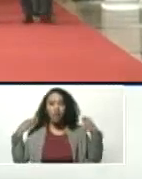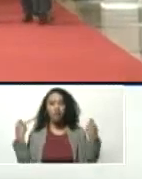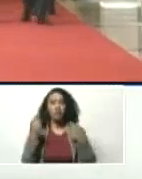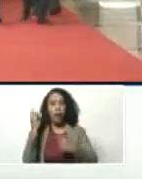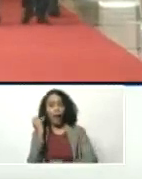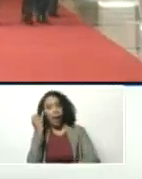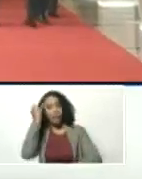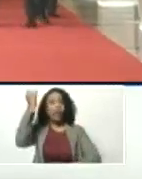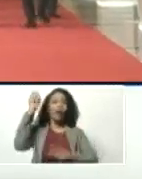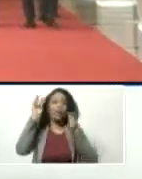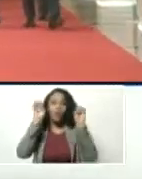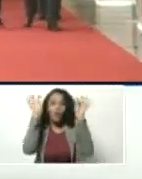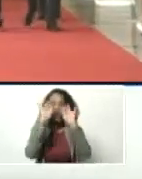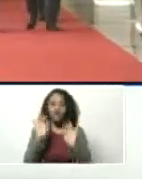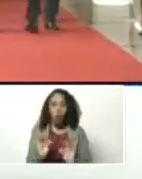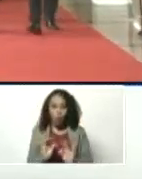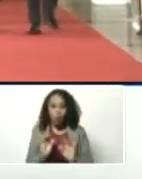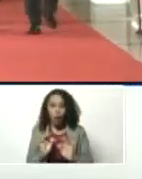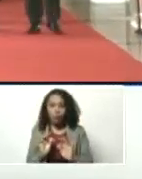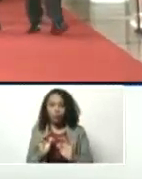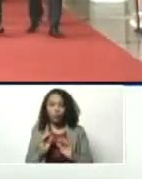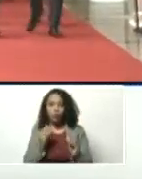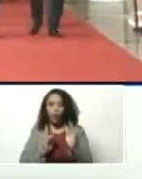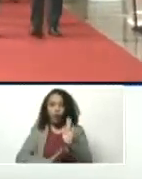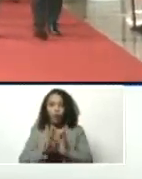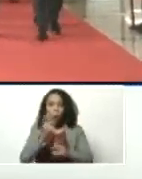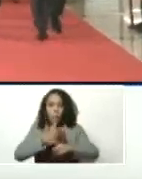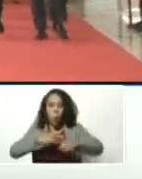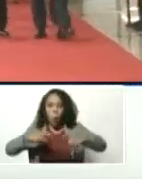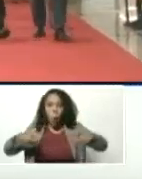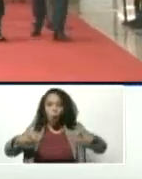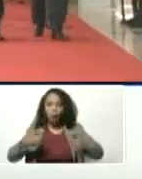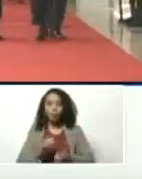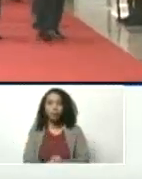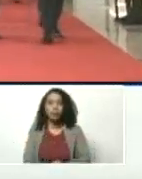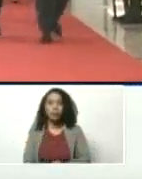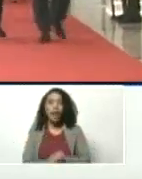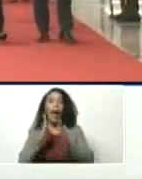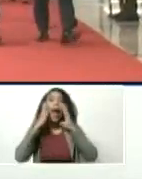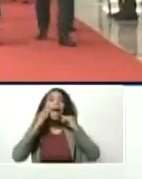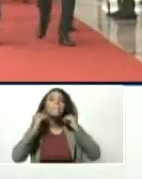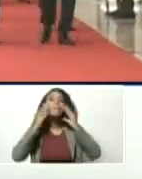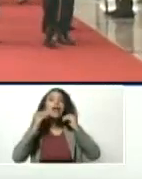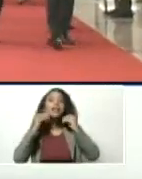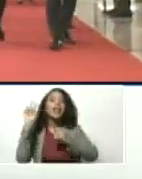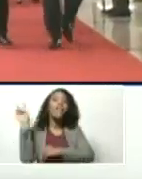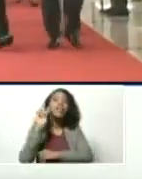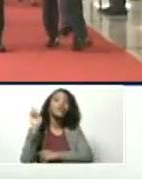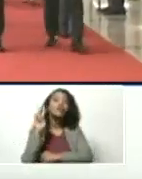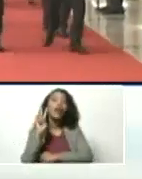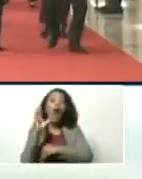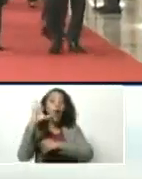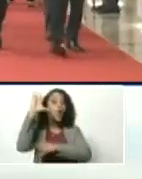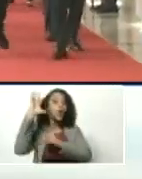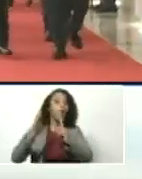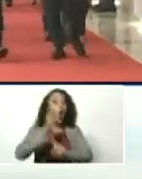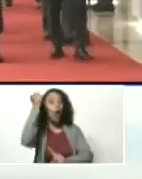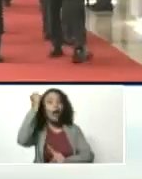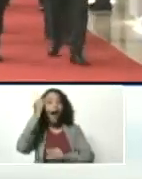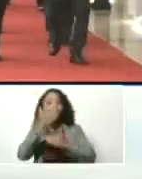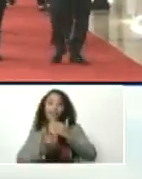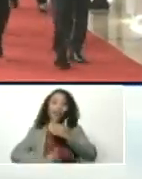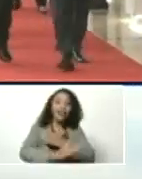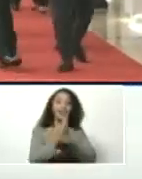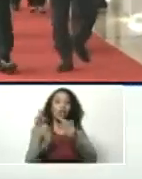crear nuevas fuentes de riqueza, de las experiencias que Venezuela ha logrado avanzar en su